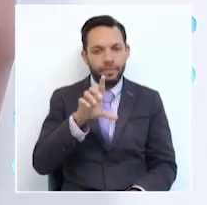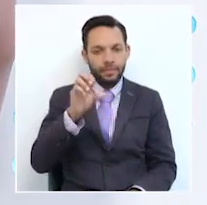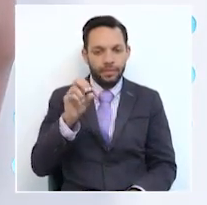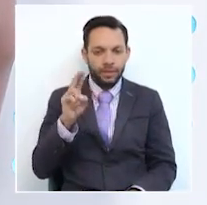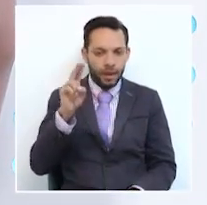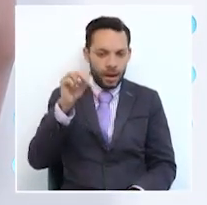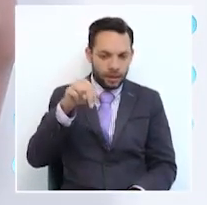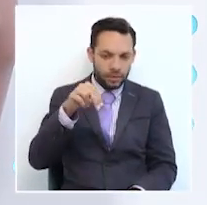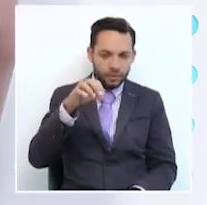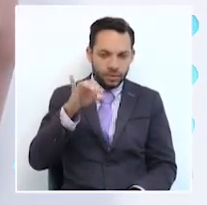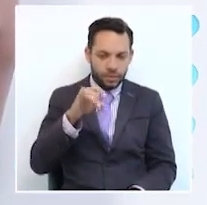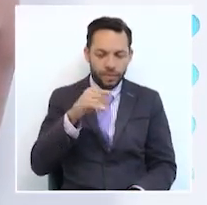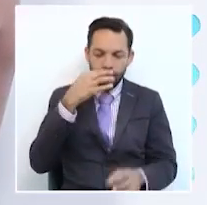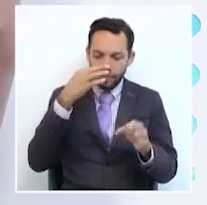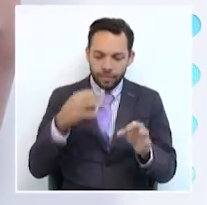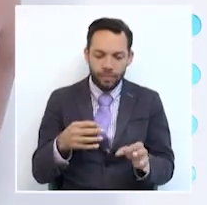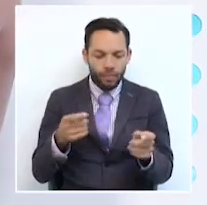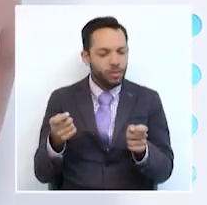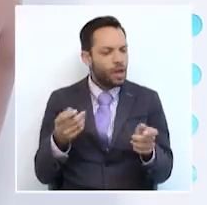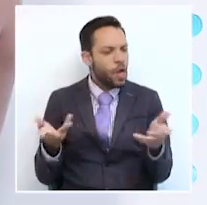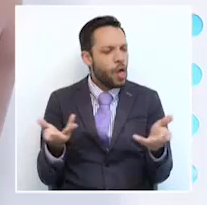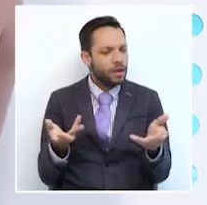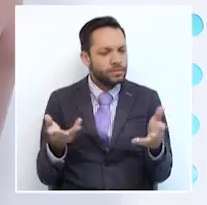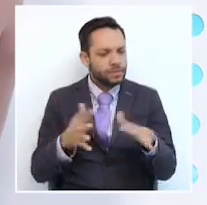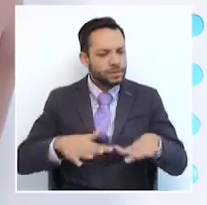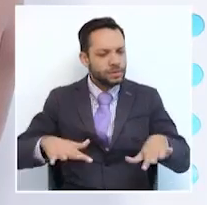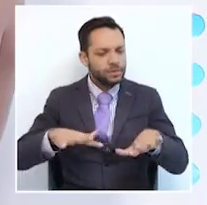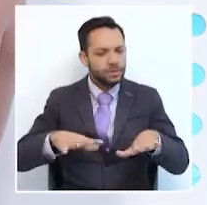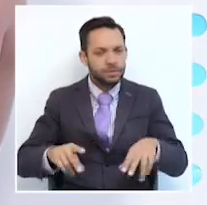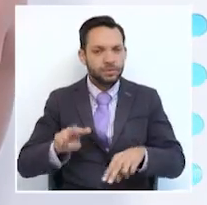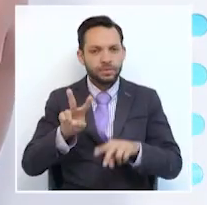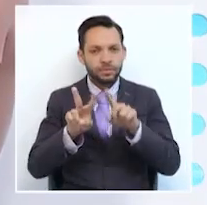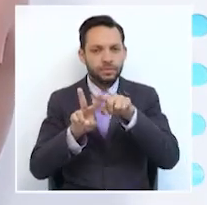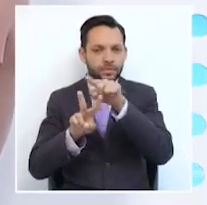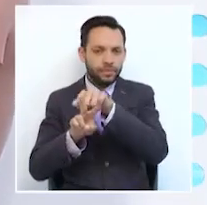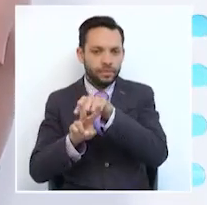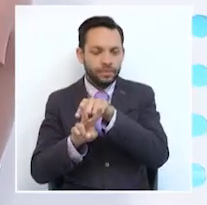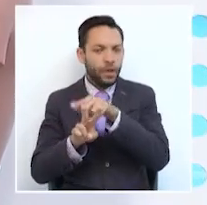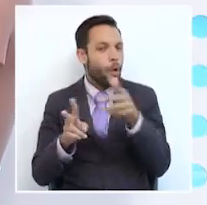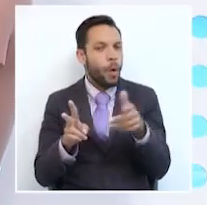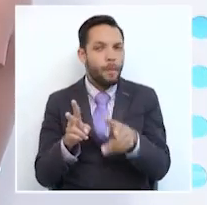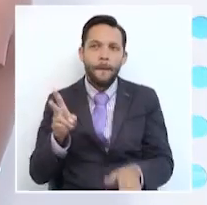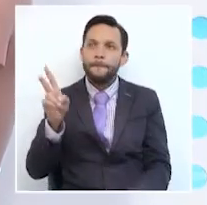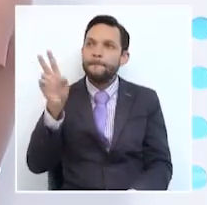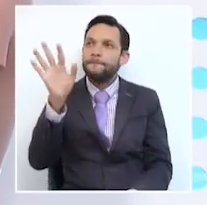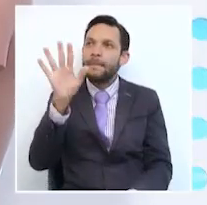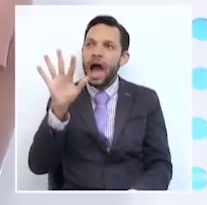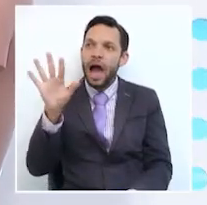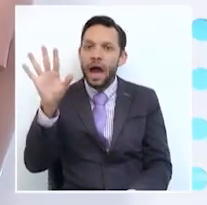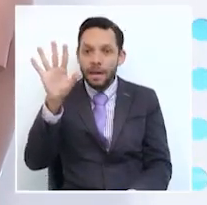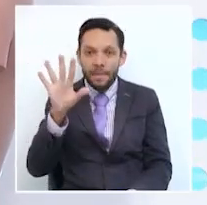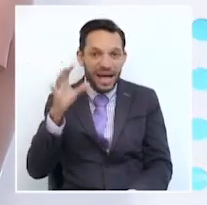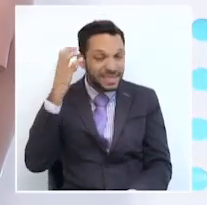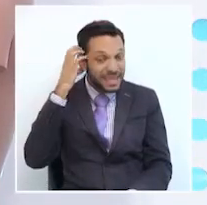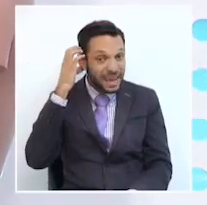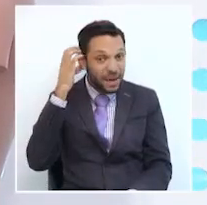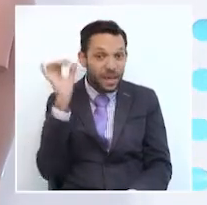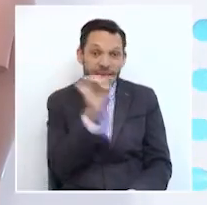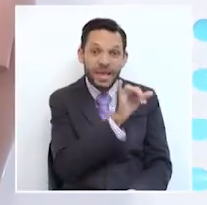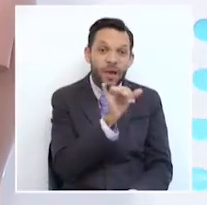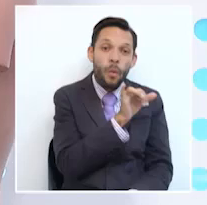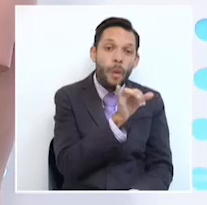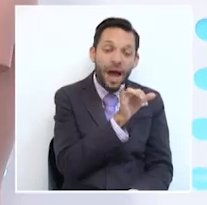con dos médicas en el parque de la salud que se llama mapeo cerebral en un en un programa que llama